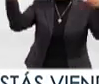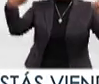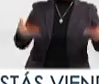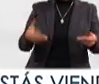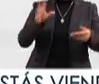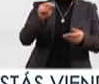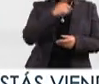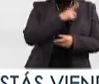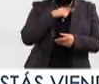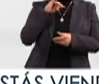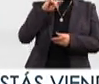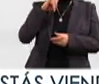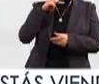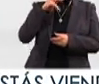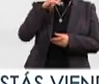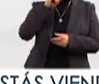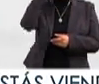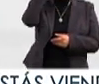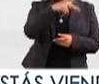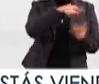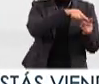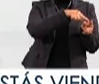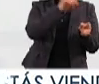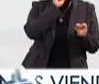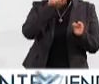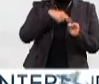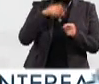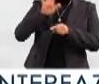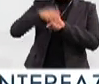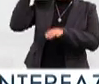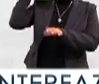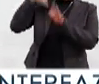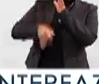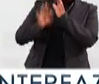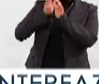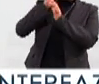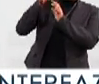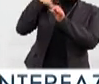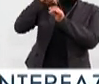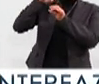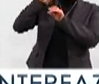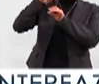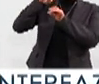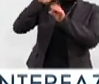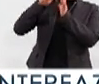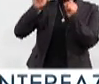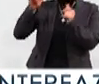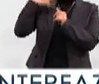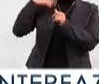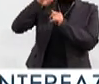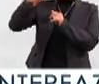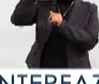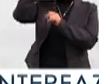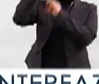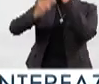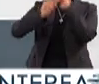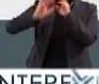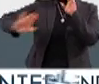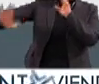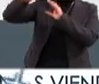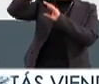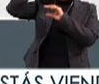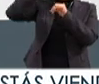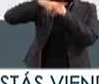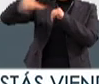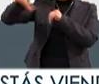no solamente somos ingenieros mexicanos sino que vamos mucho más allá con la ingeniería francesa que se reconoce a todo Europa